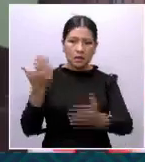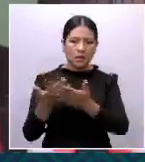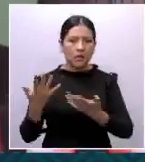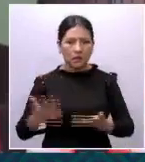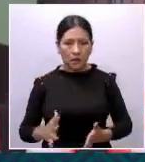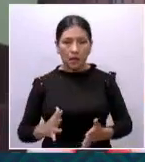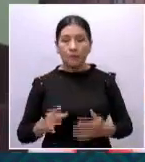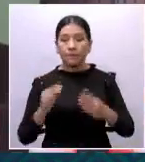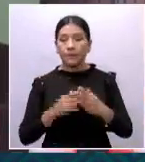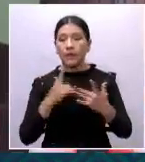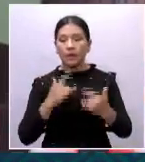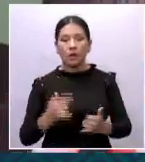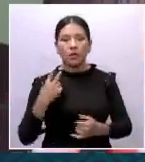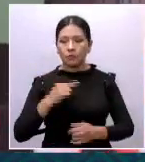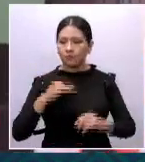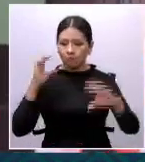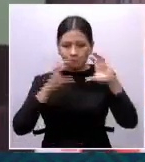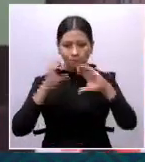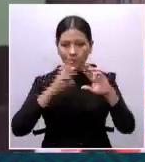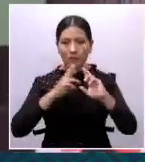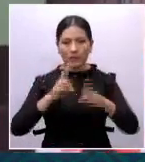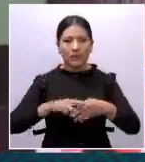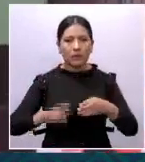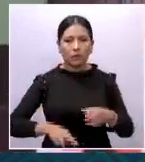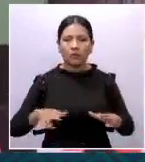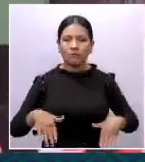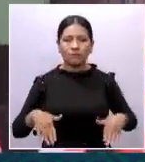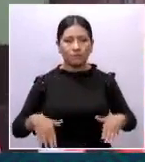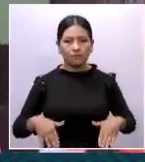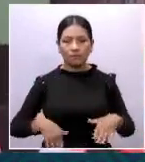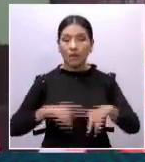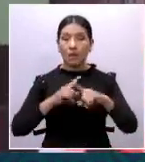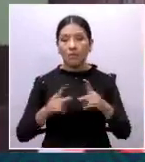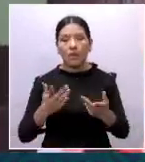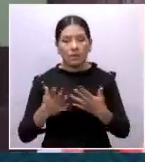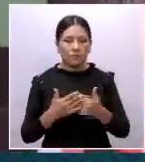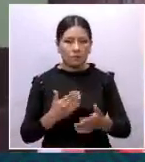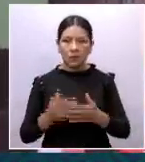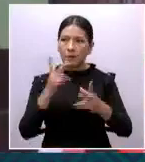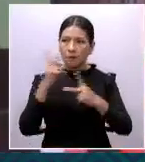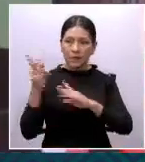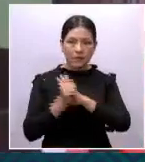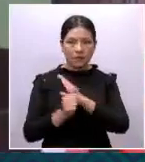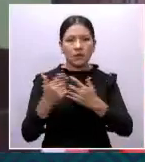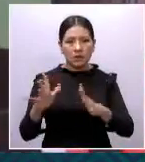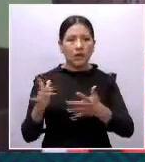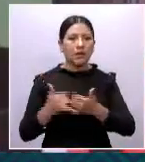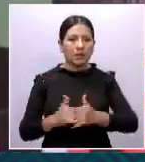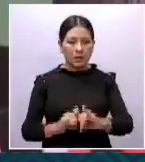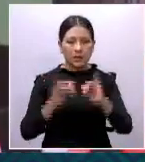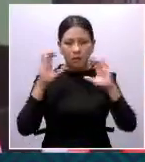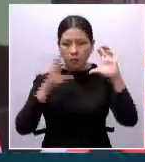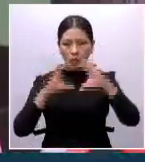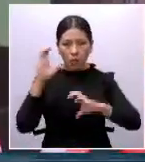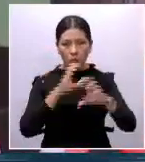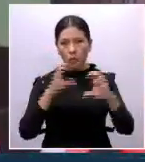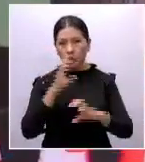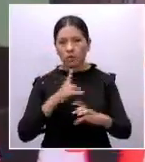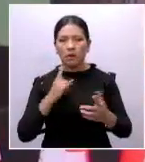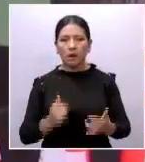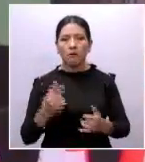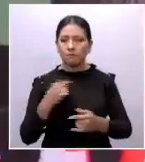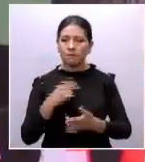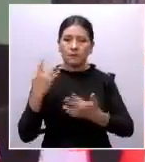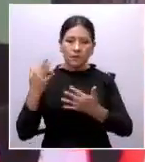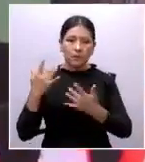hemos tenido lastimosamente buenos resultados, pero tenemos todavía el personal buscando y yo creo que lo esperamos en